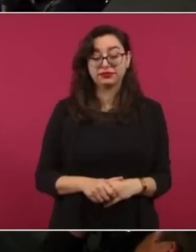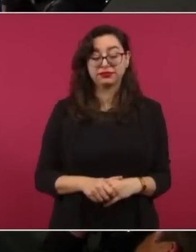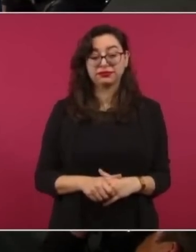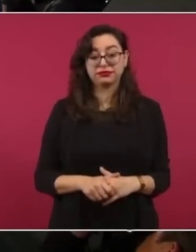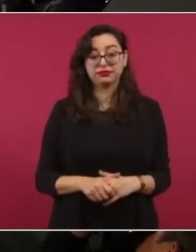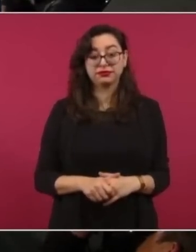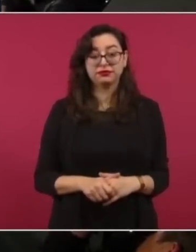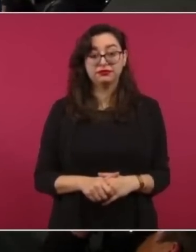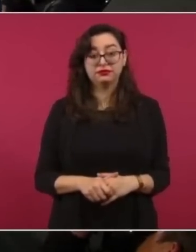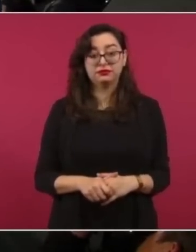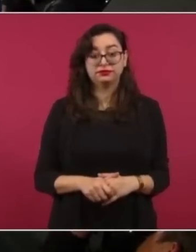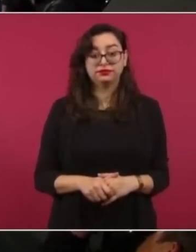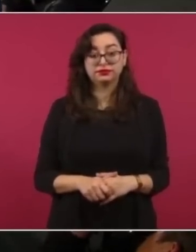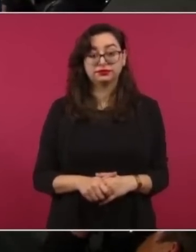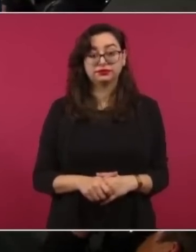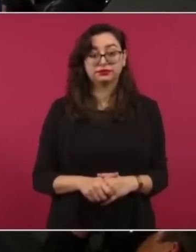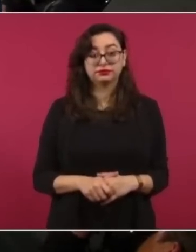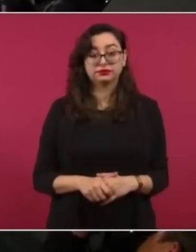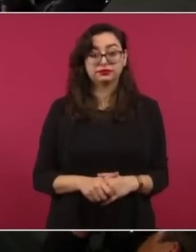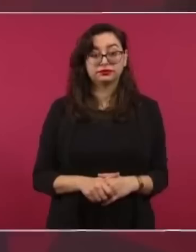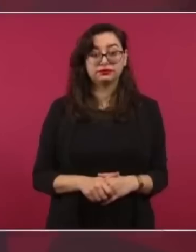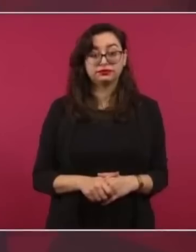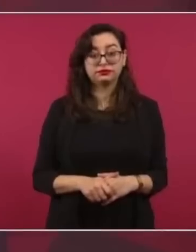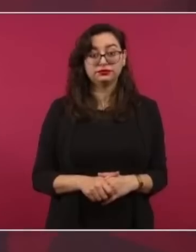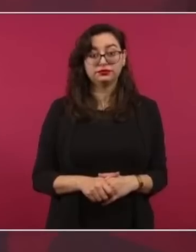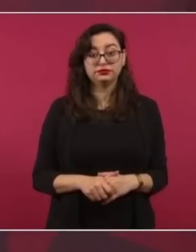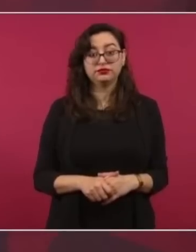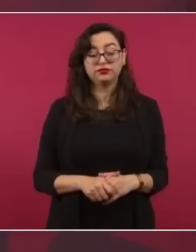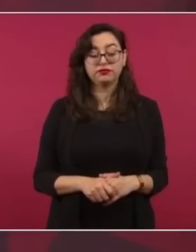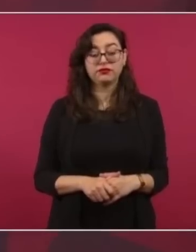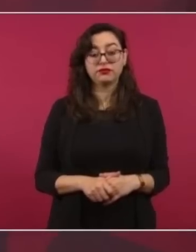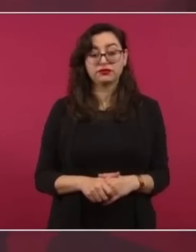y al mismo tiempo toda la red